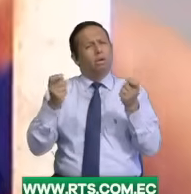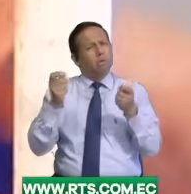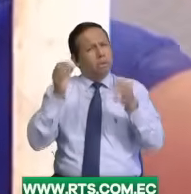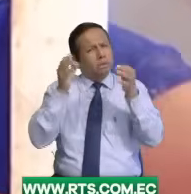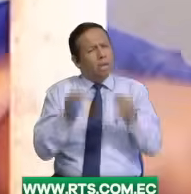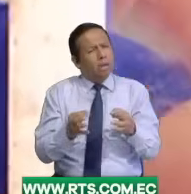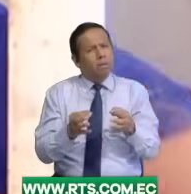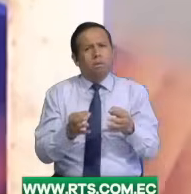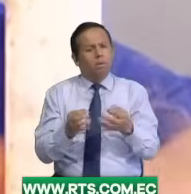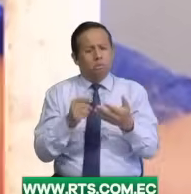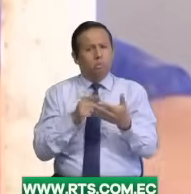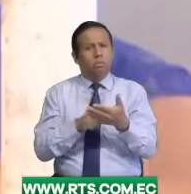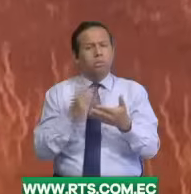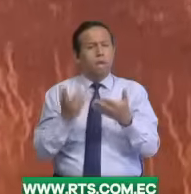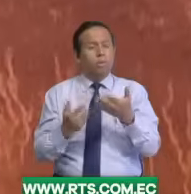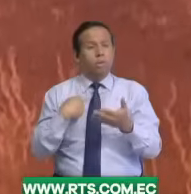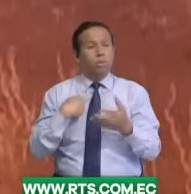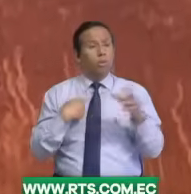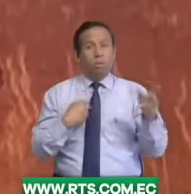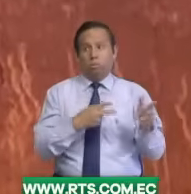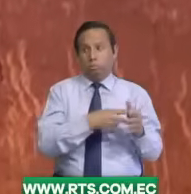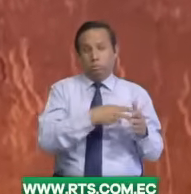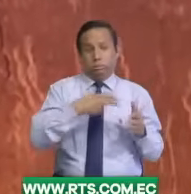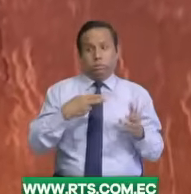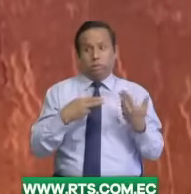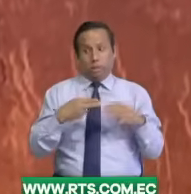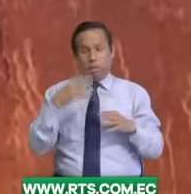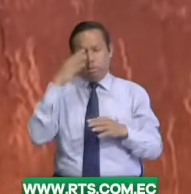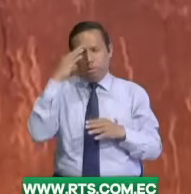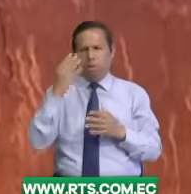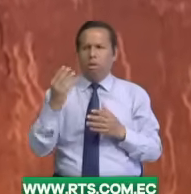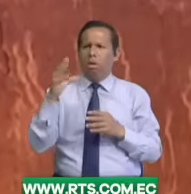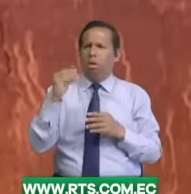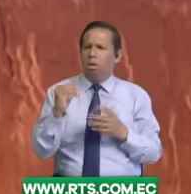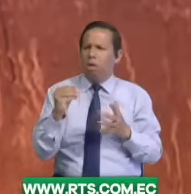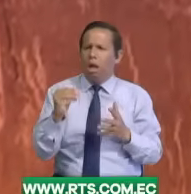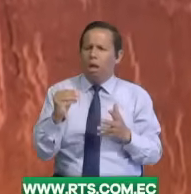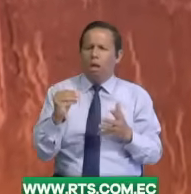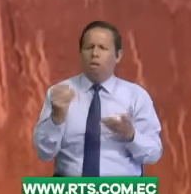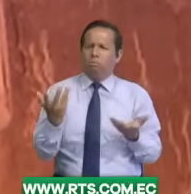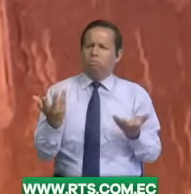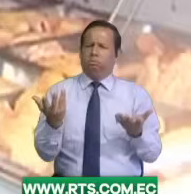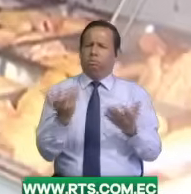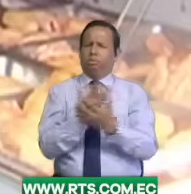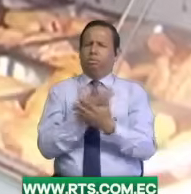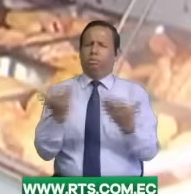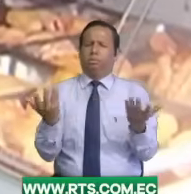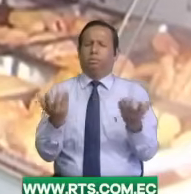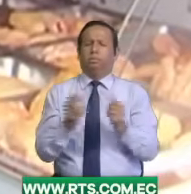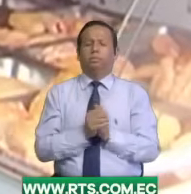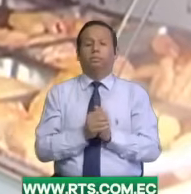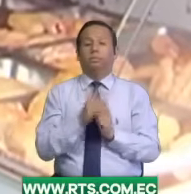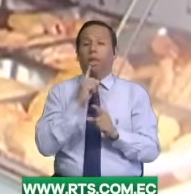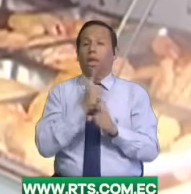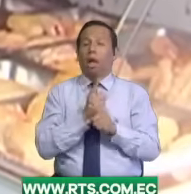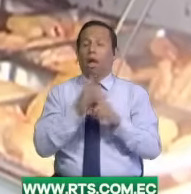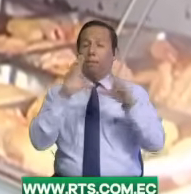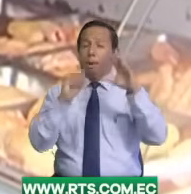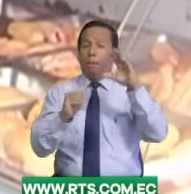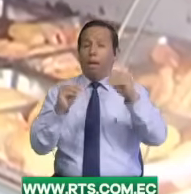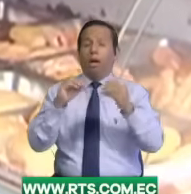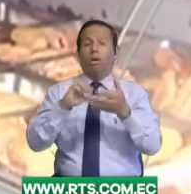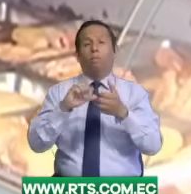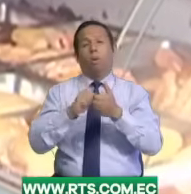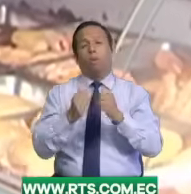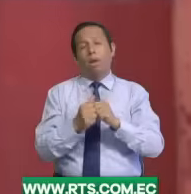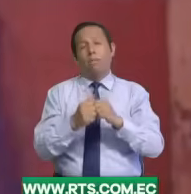lo que dice el horario, no se va. Los apagones también generan efectos colaterales en lo económico,